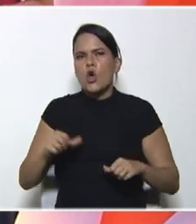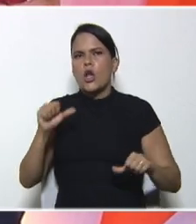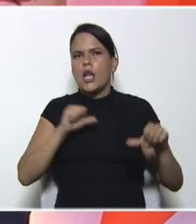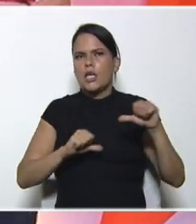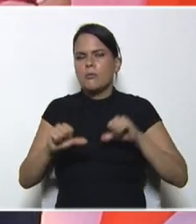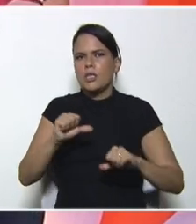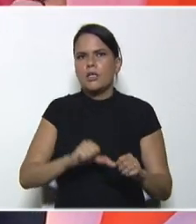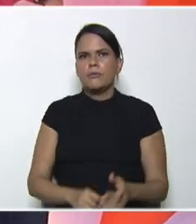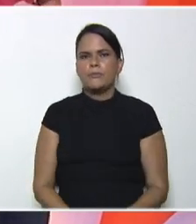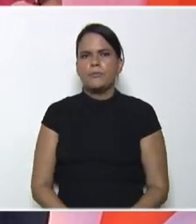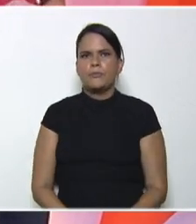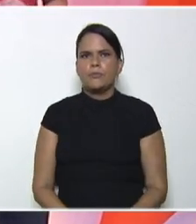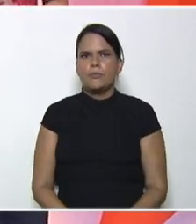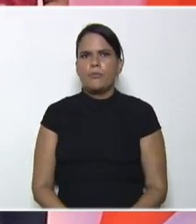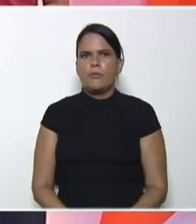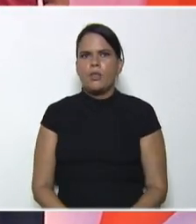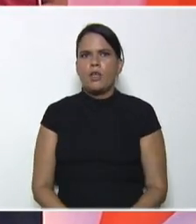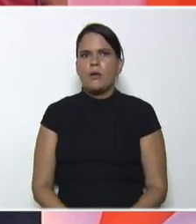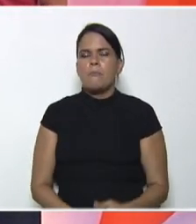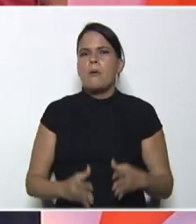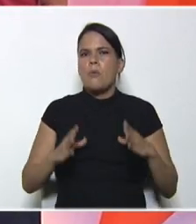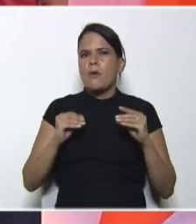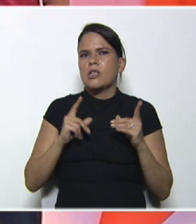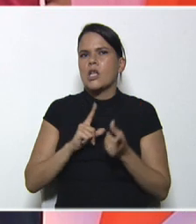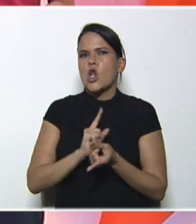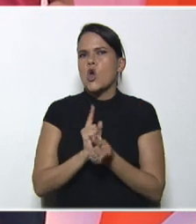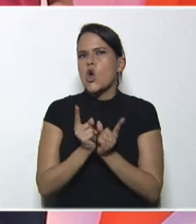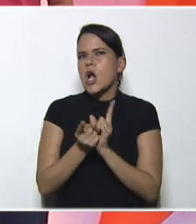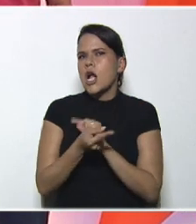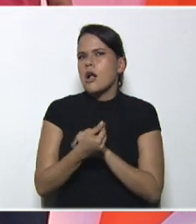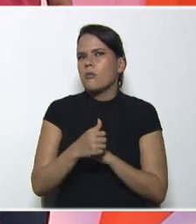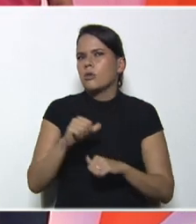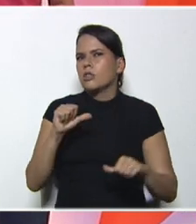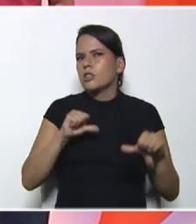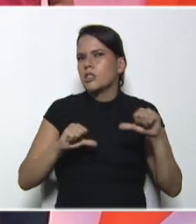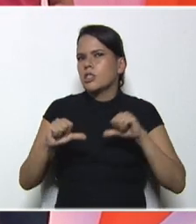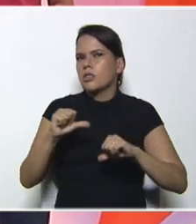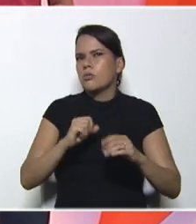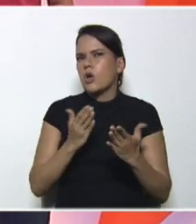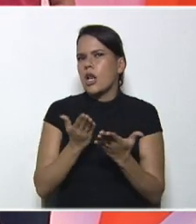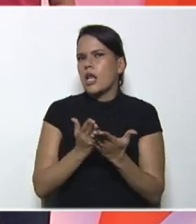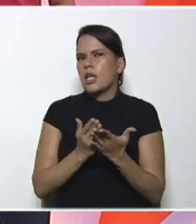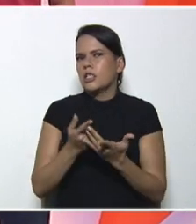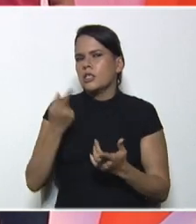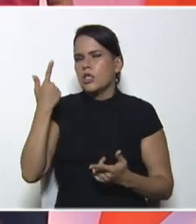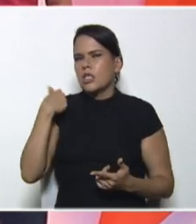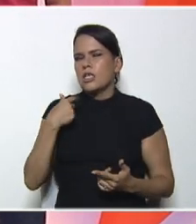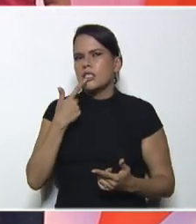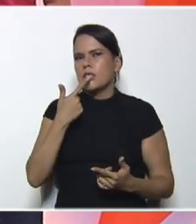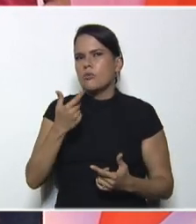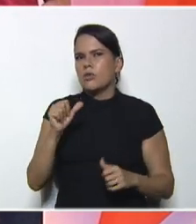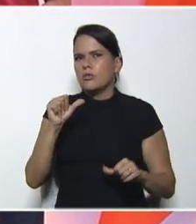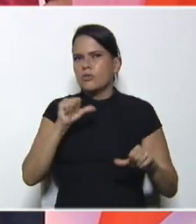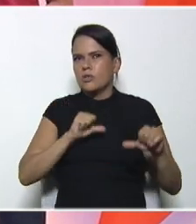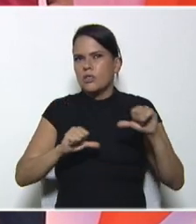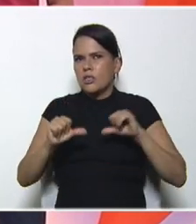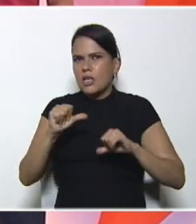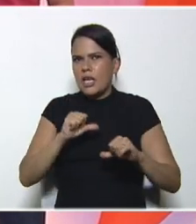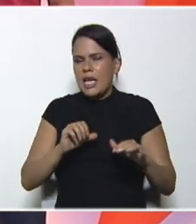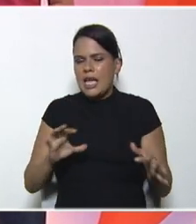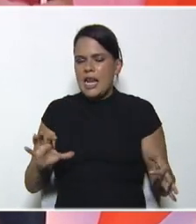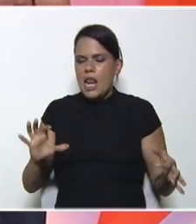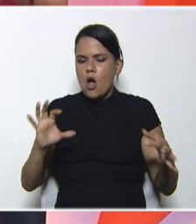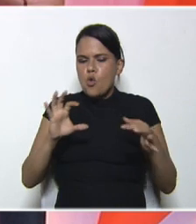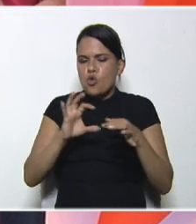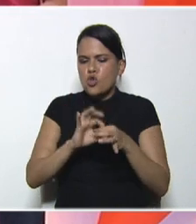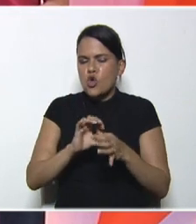Ahora, vamos a hablar acerca de las reacciones químicas. En la clase anterior decíamos que una reacción química era la interacción de dos o más